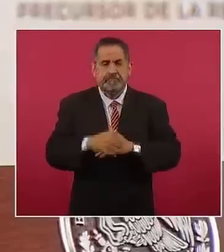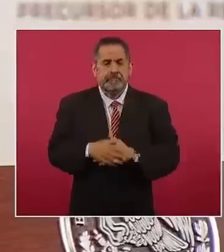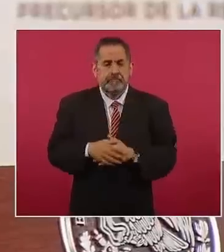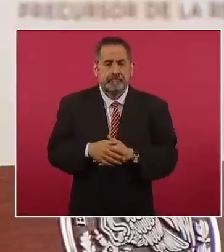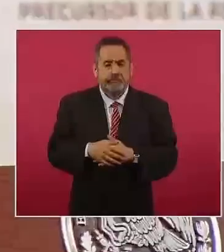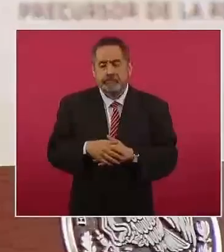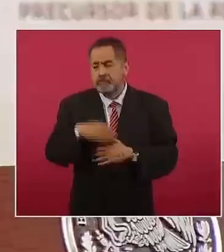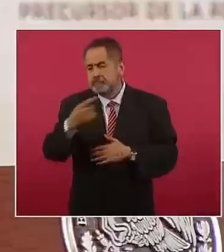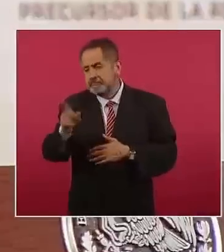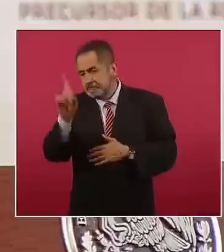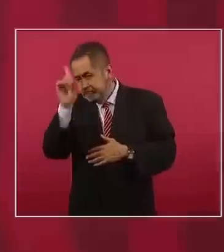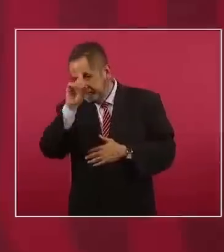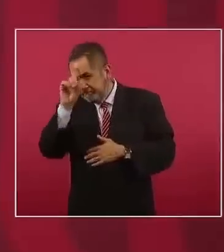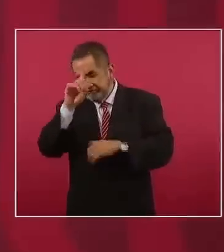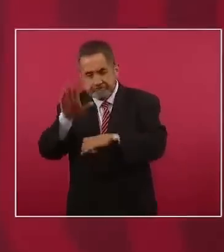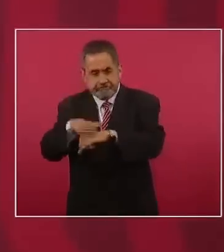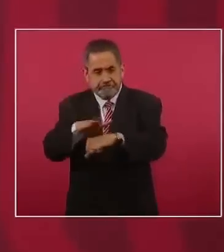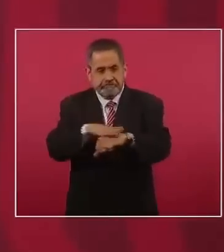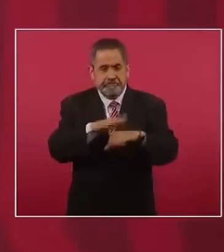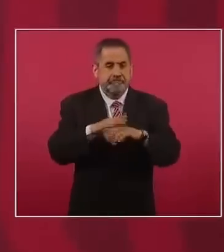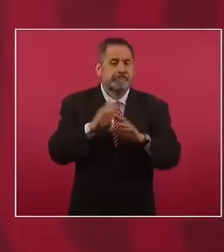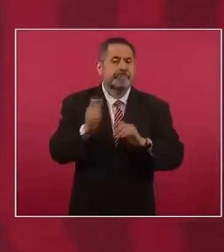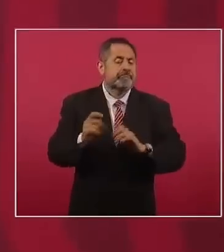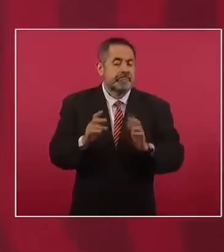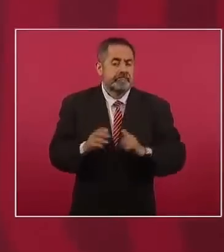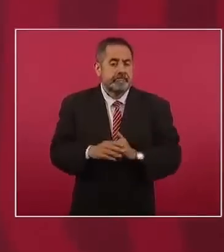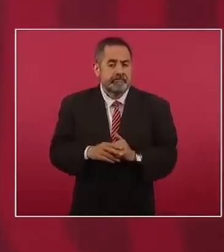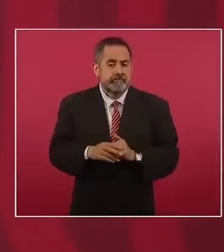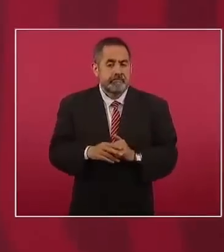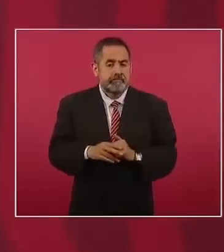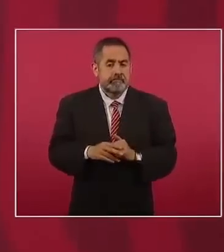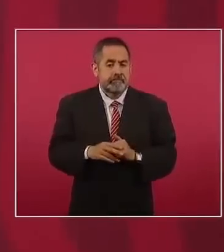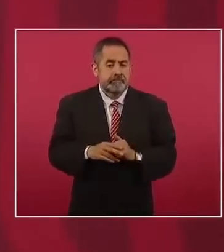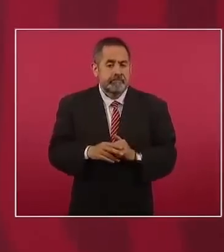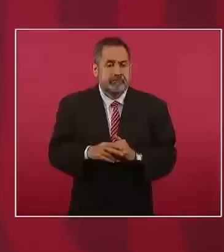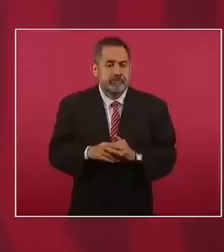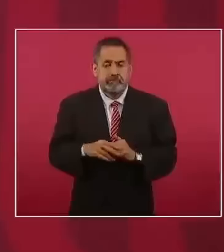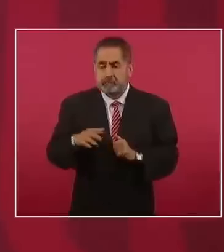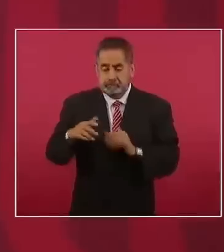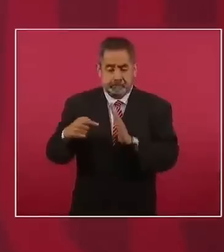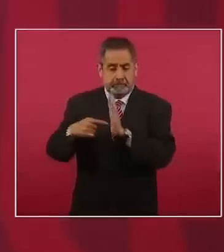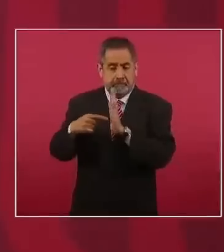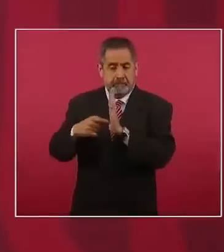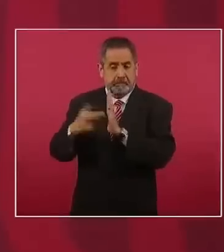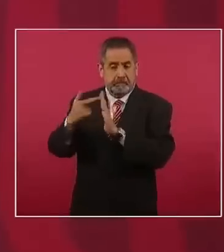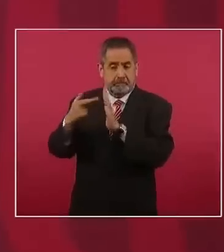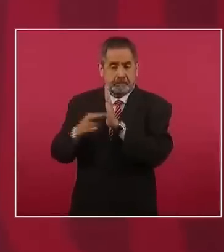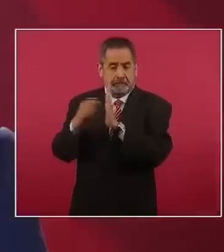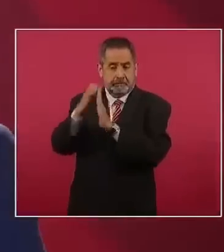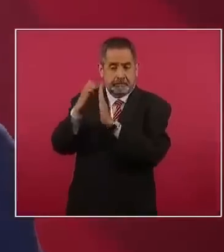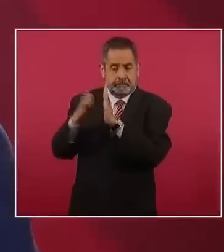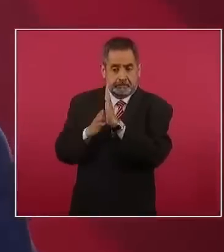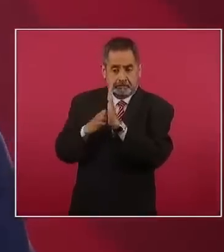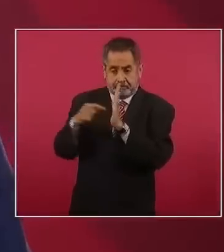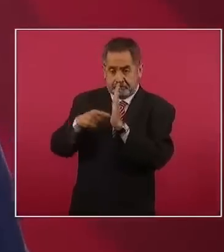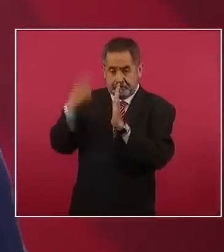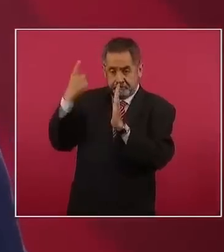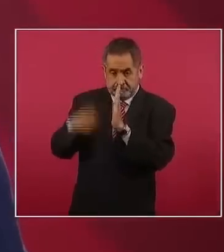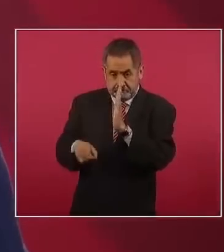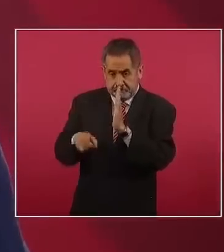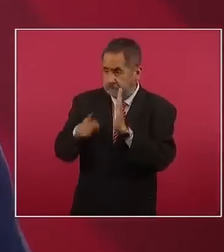una recomendación, si se ajustan a lo que establece el estatuto,